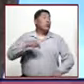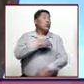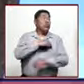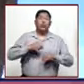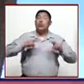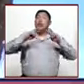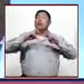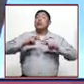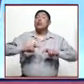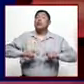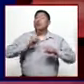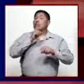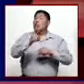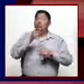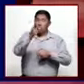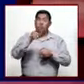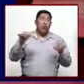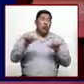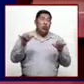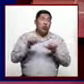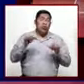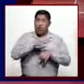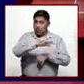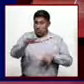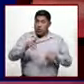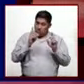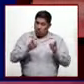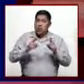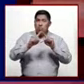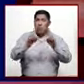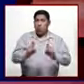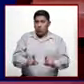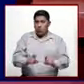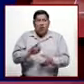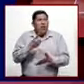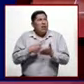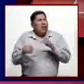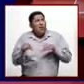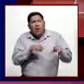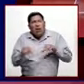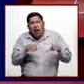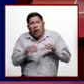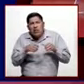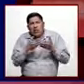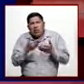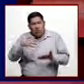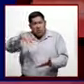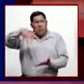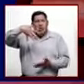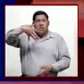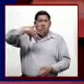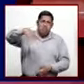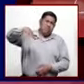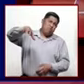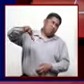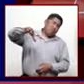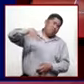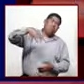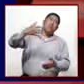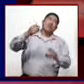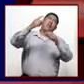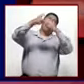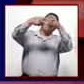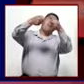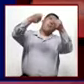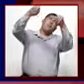estamos investigando y seguramente usted también en el hogar se hace la misma pregunta. ¿Qué hacen con estos objetos? ¿Cómo se pueden llevar estas campanas